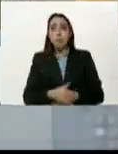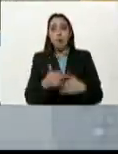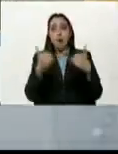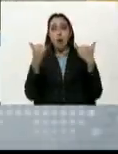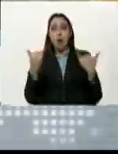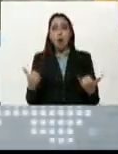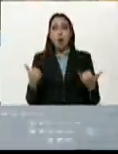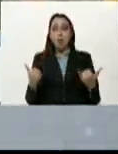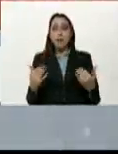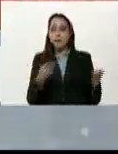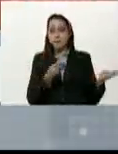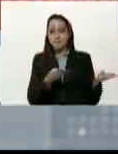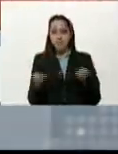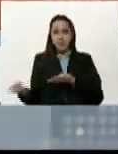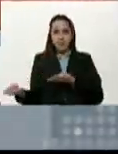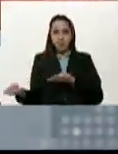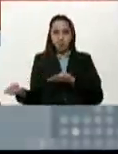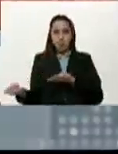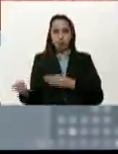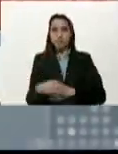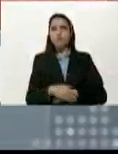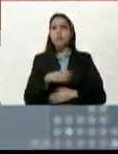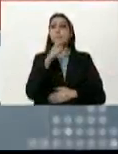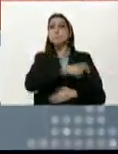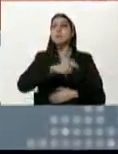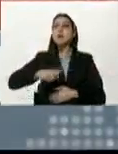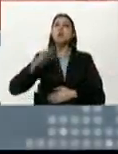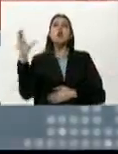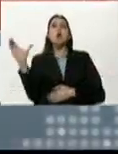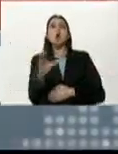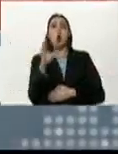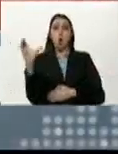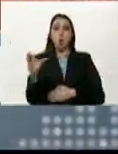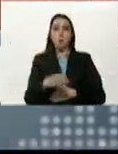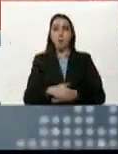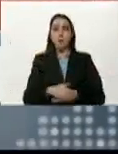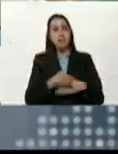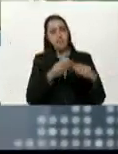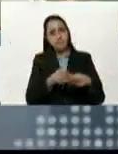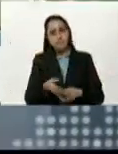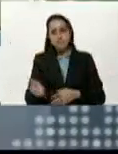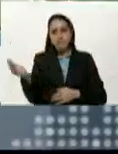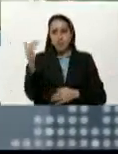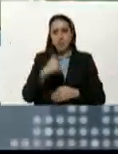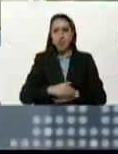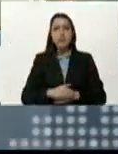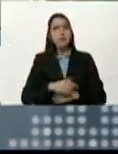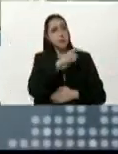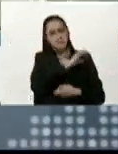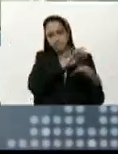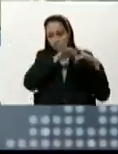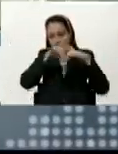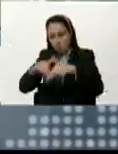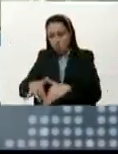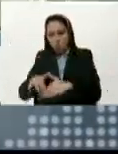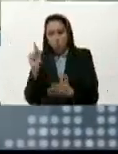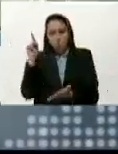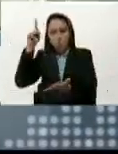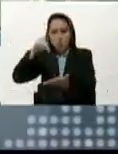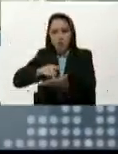bienvenido colombianos y colombianas venid venid a mí